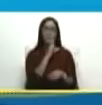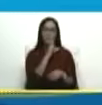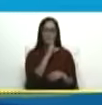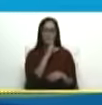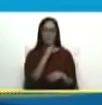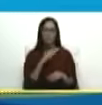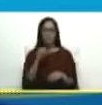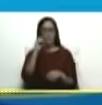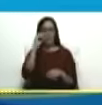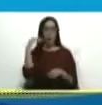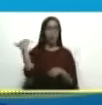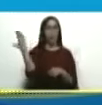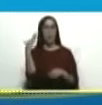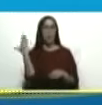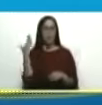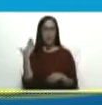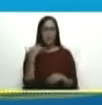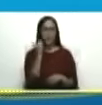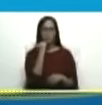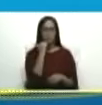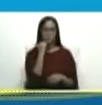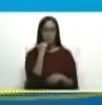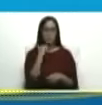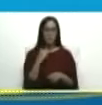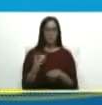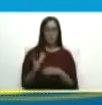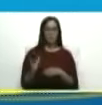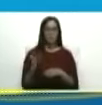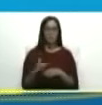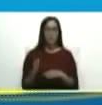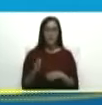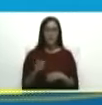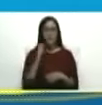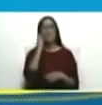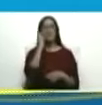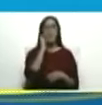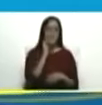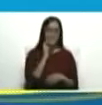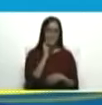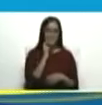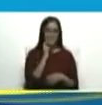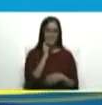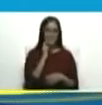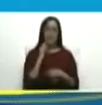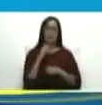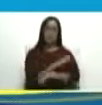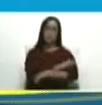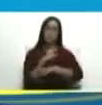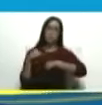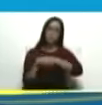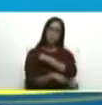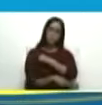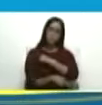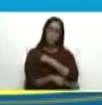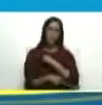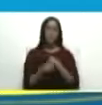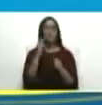esa oligarquía rapaz, excluyente, racista, extremista,